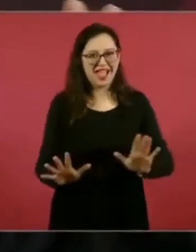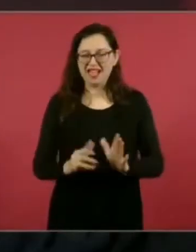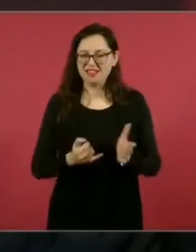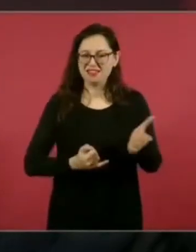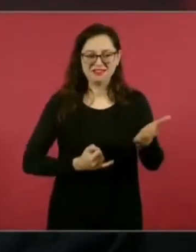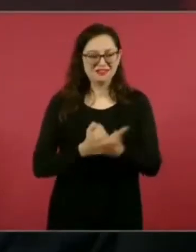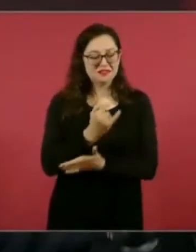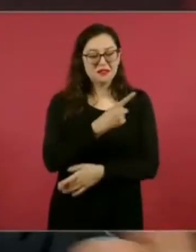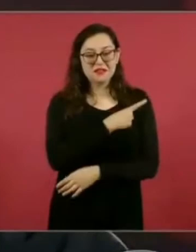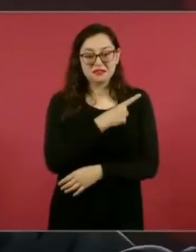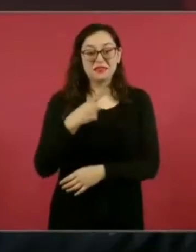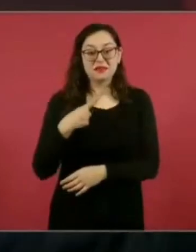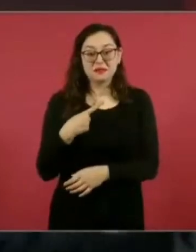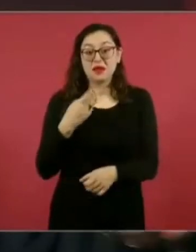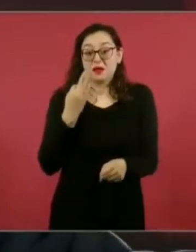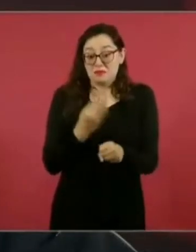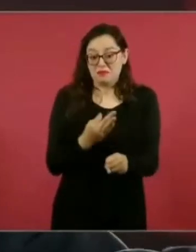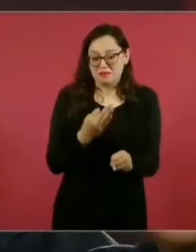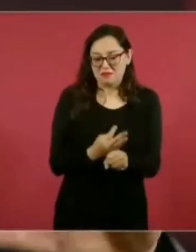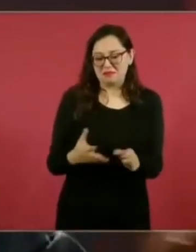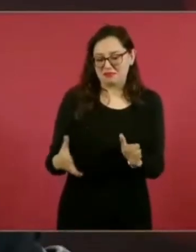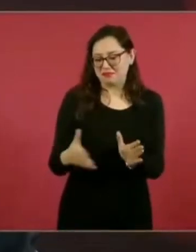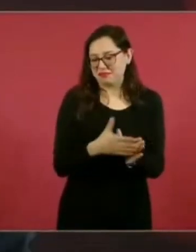que se